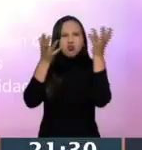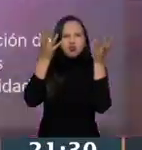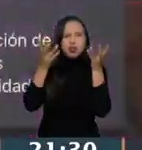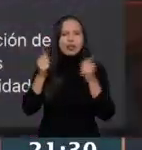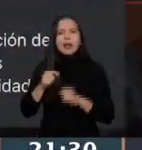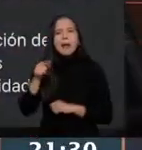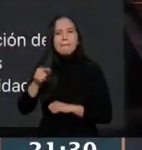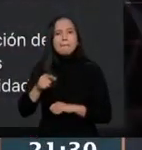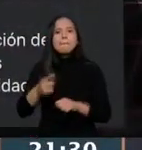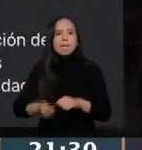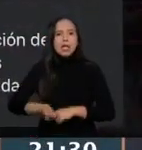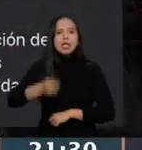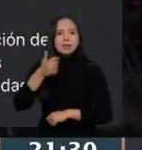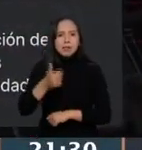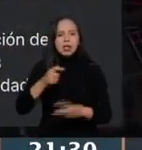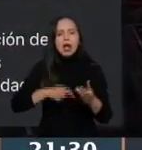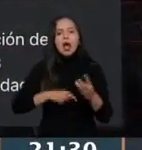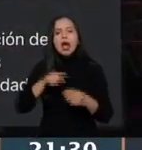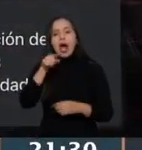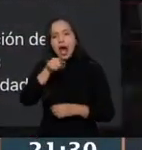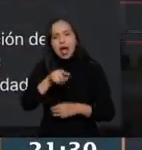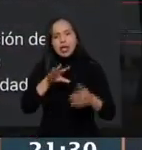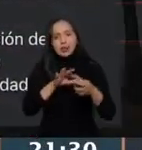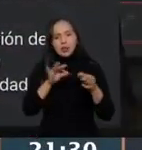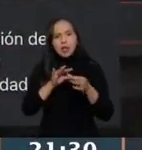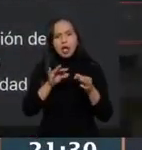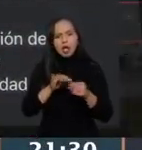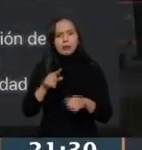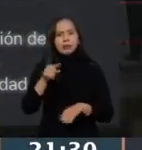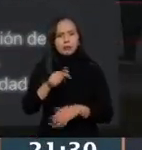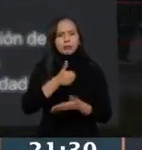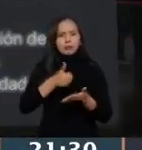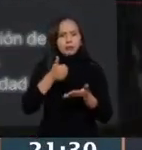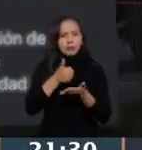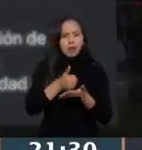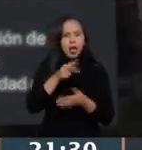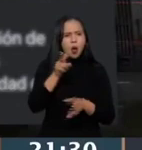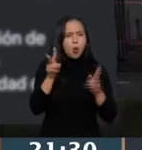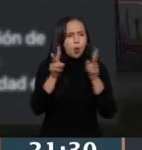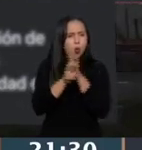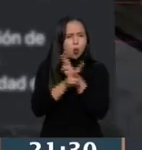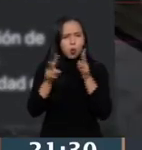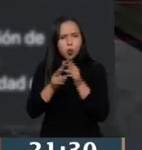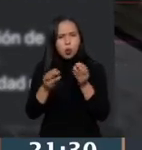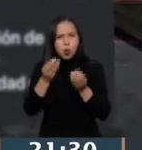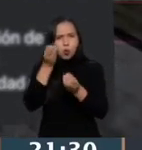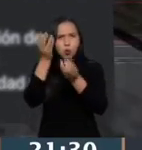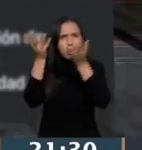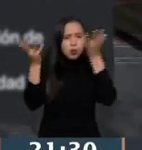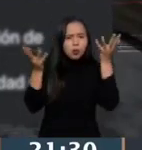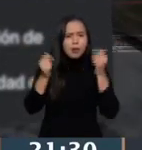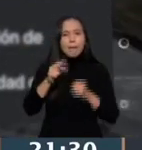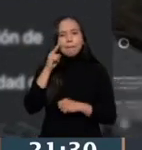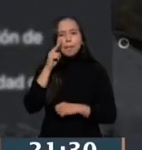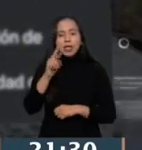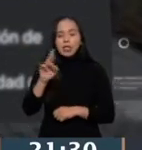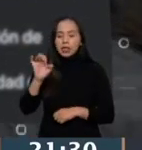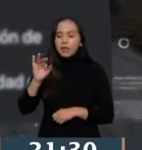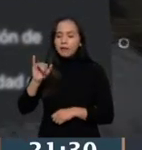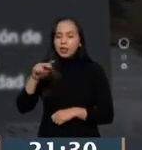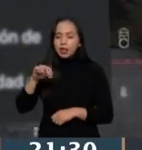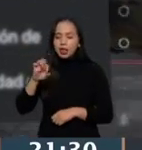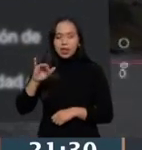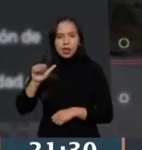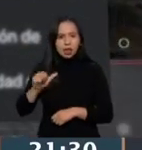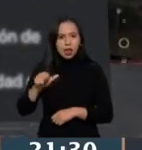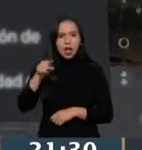conurbada. Según datos del Observatorio Ciudad de la Calidad de Aire, aunque la refinería de Cadereyta produce más del 90%